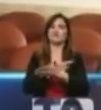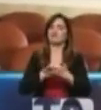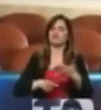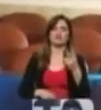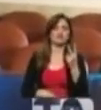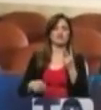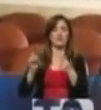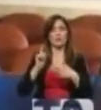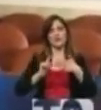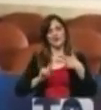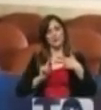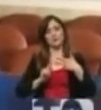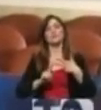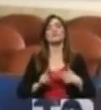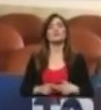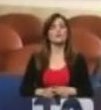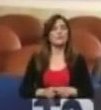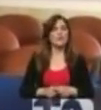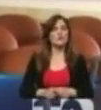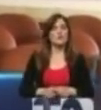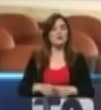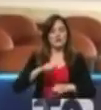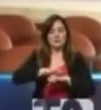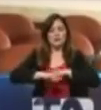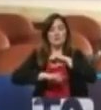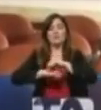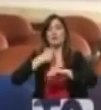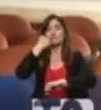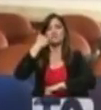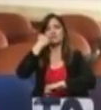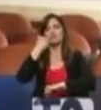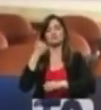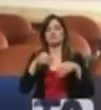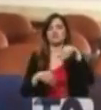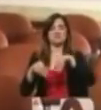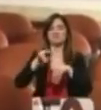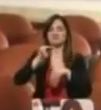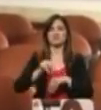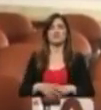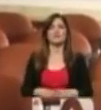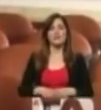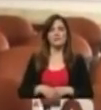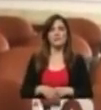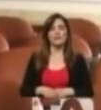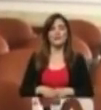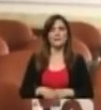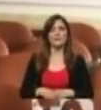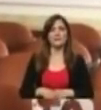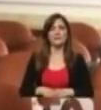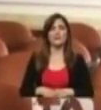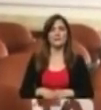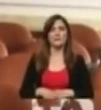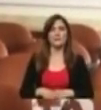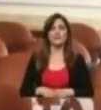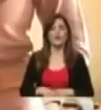Segundo, como centro de salud tipo A, su estructura no está adecuada para este tipo de actividad. ¿Sí? Entonces, ese